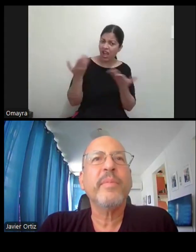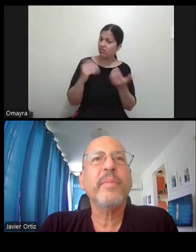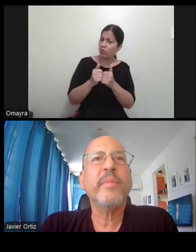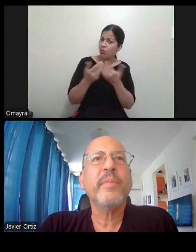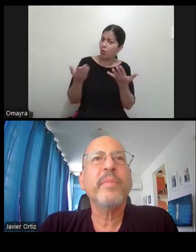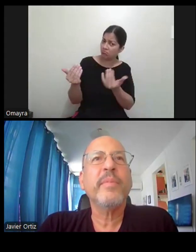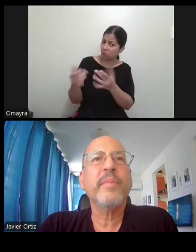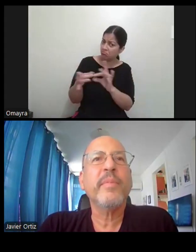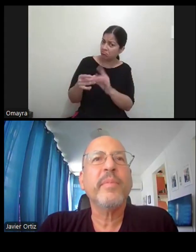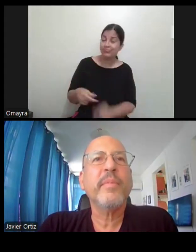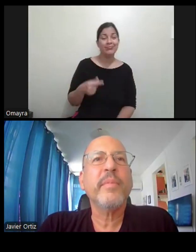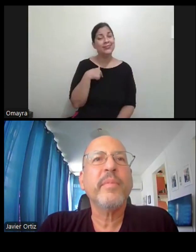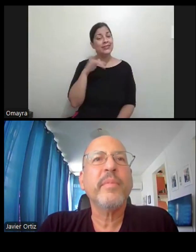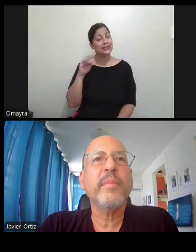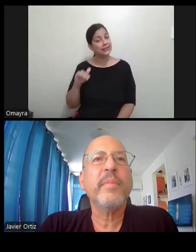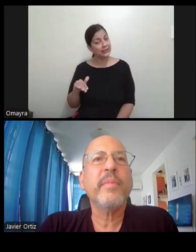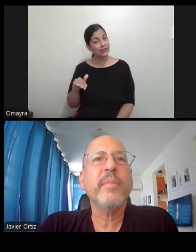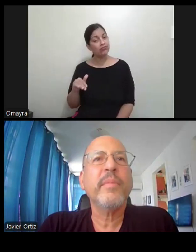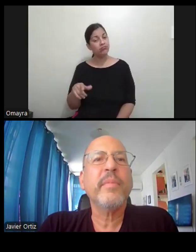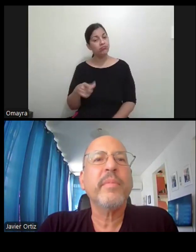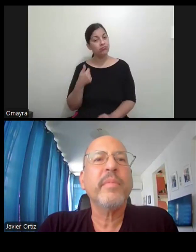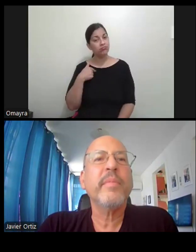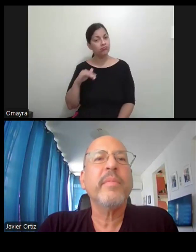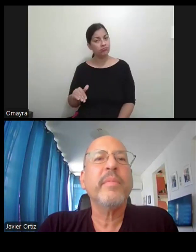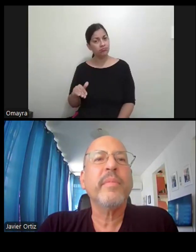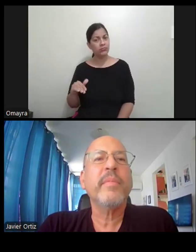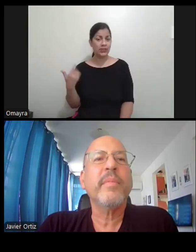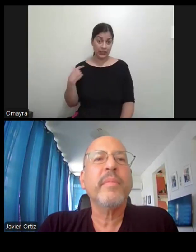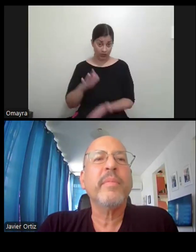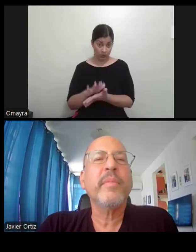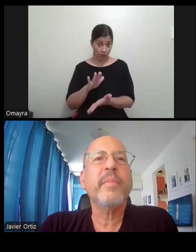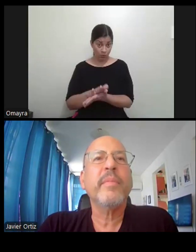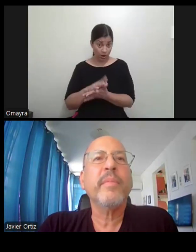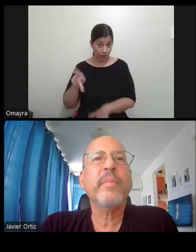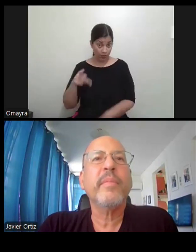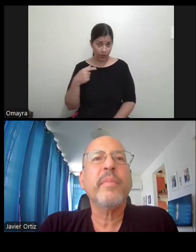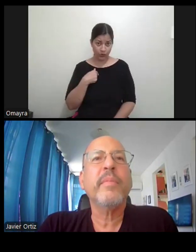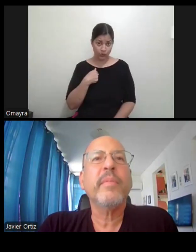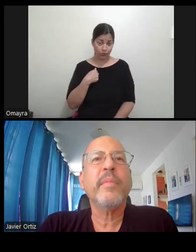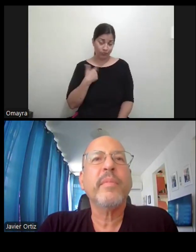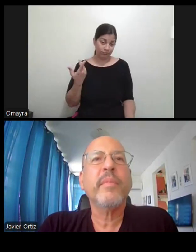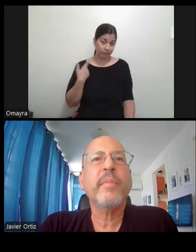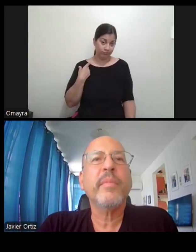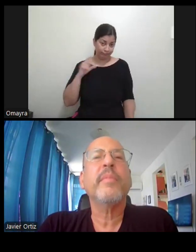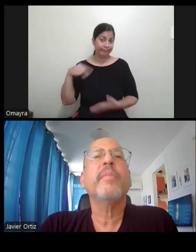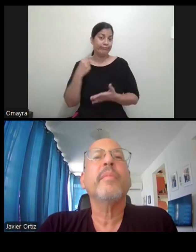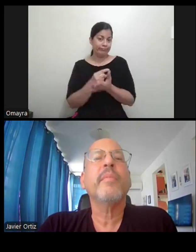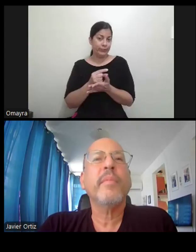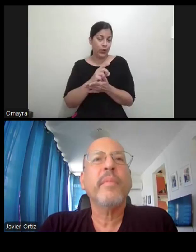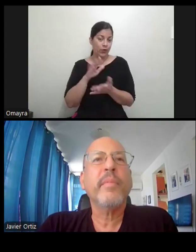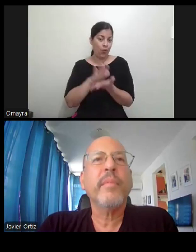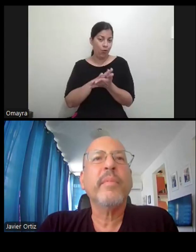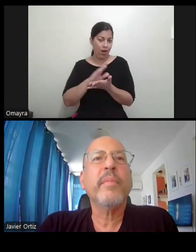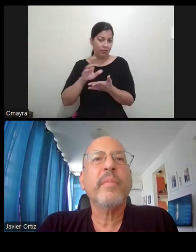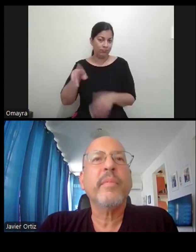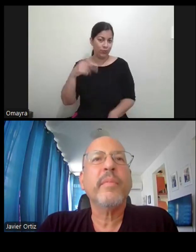Cuéntanos. Fue chiquita, fue desde chiquita. En las escuelas públicas, yo soy producto de la escuela pública, mucha honra,